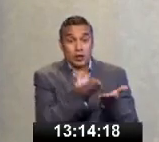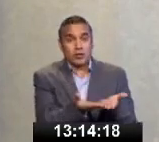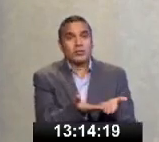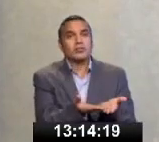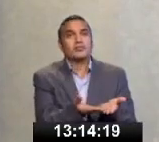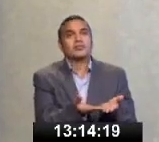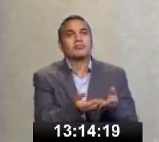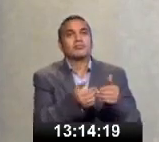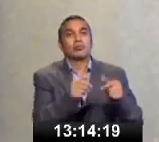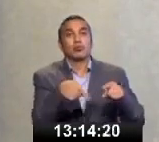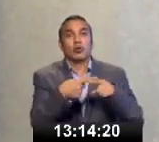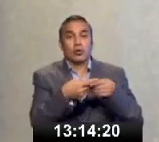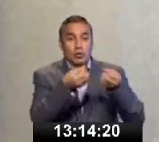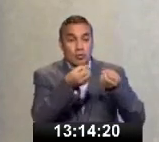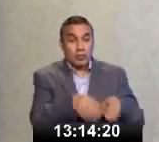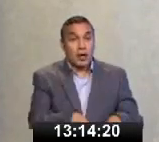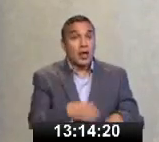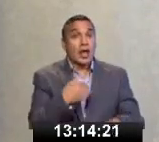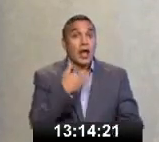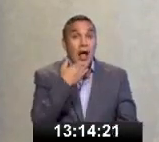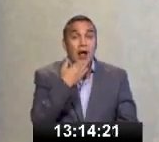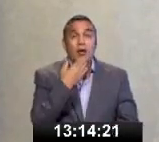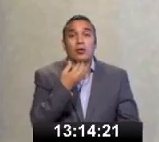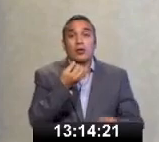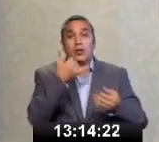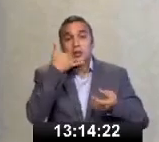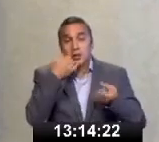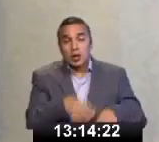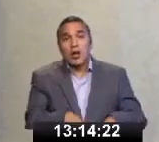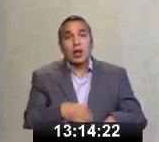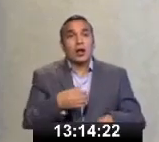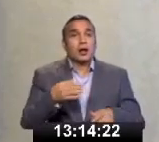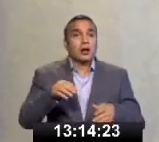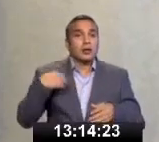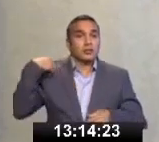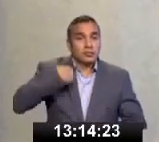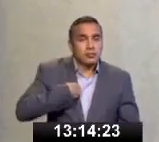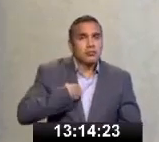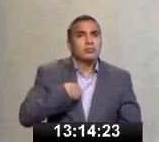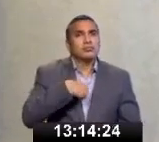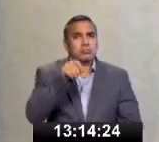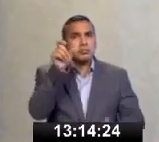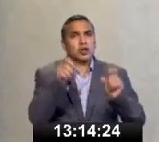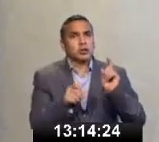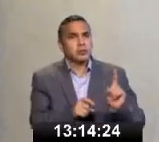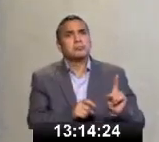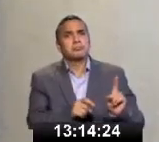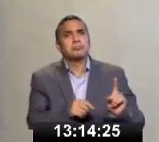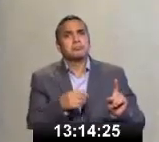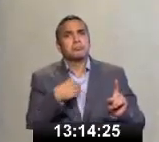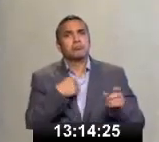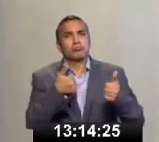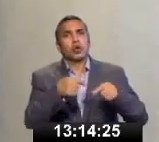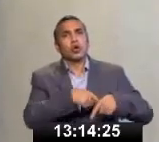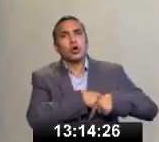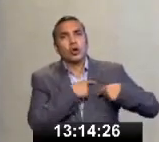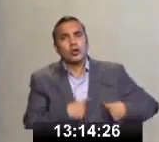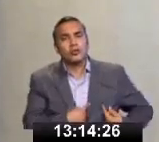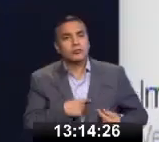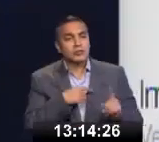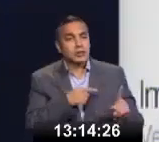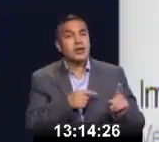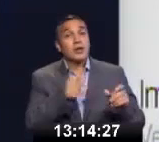conciencia que cuando se pierde algo, cuando se cae un teléfono, cuando se pierde una cartera, hay gente que tiene ese buen corazón.